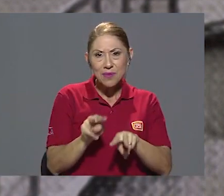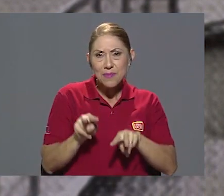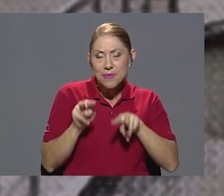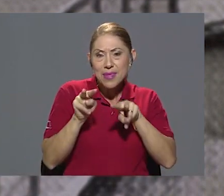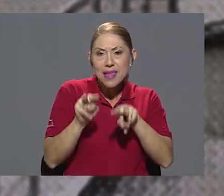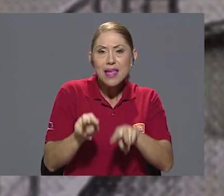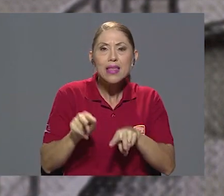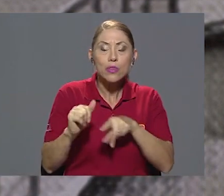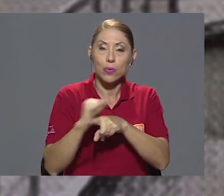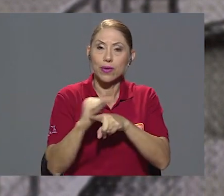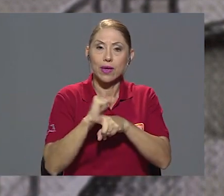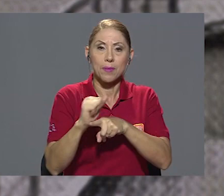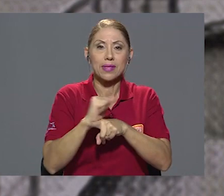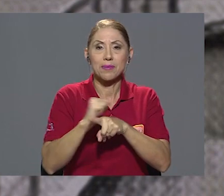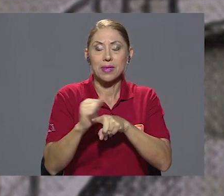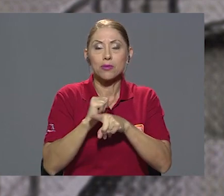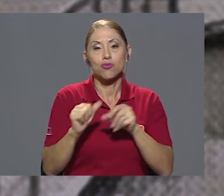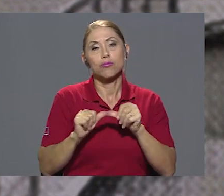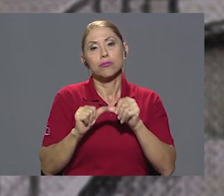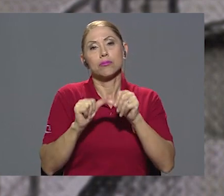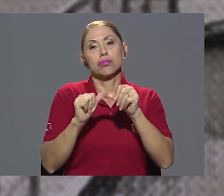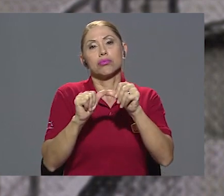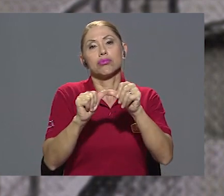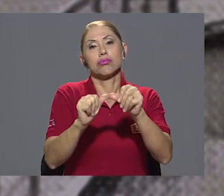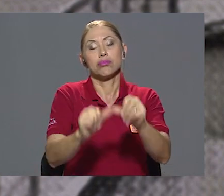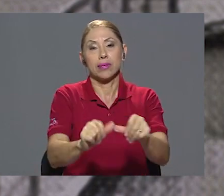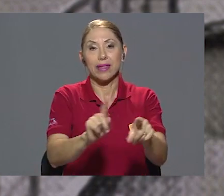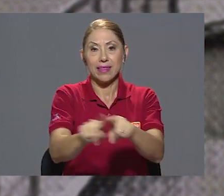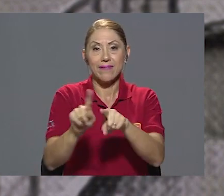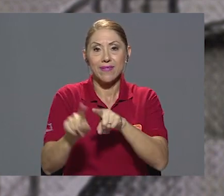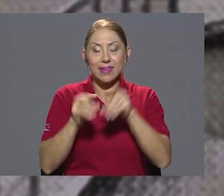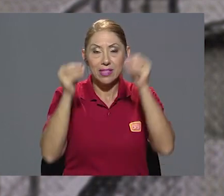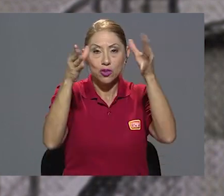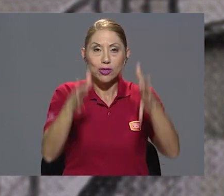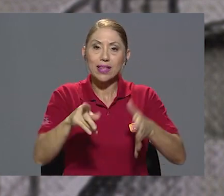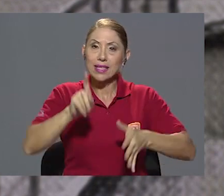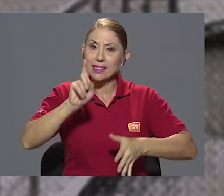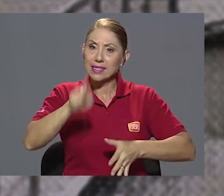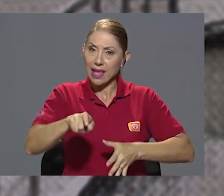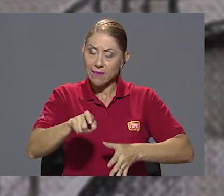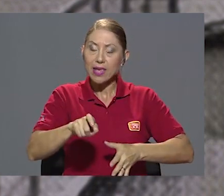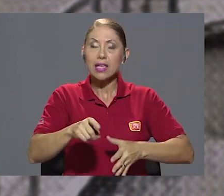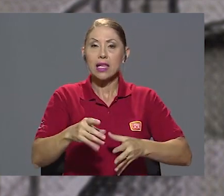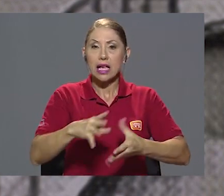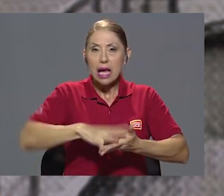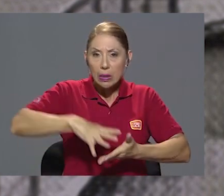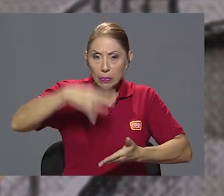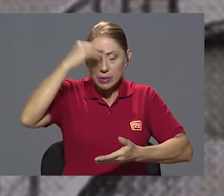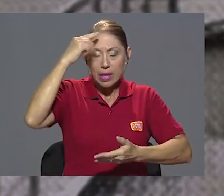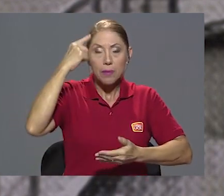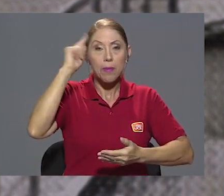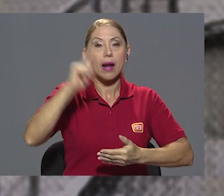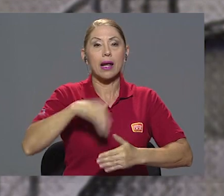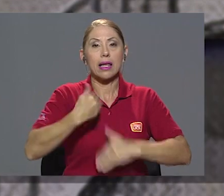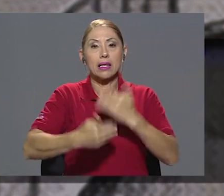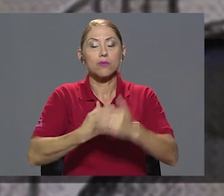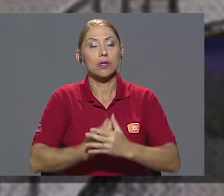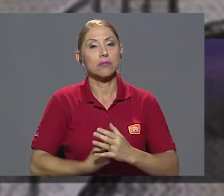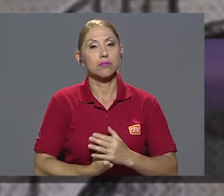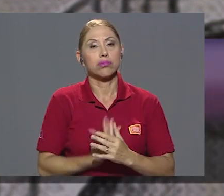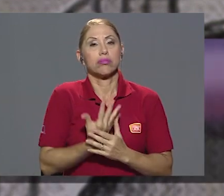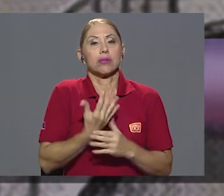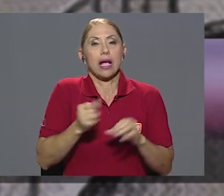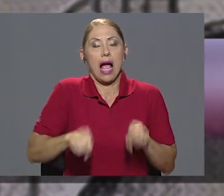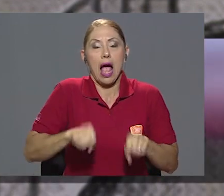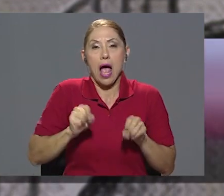capacitación permanente que los docentes tienen que ir recibiendo precisamente para desplegar capacidades, sobre todo en el